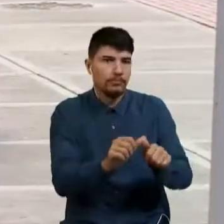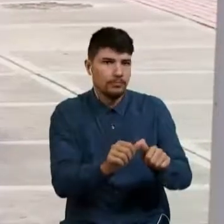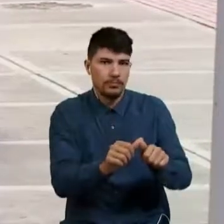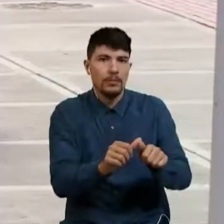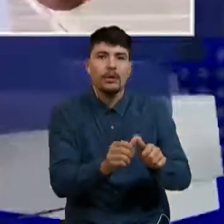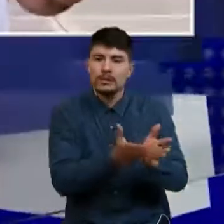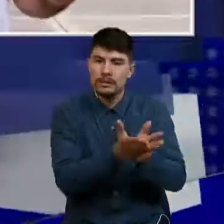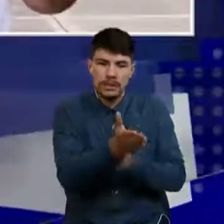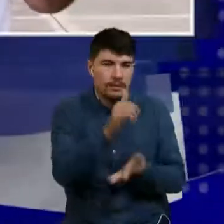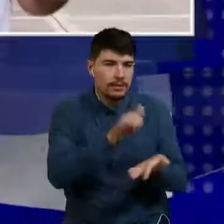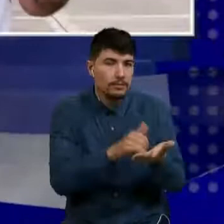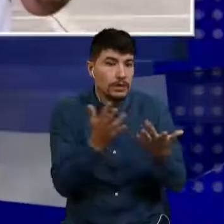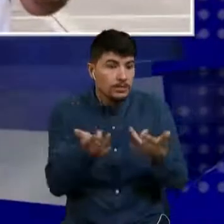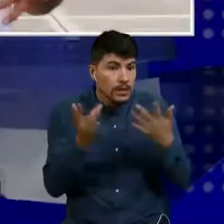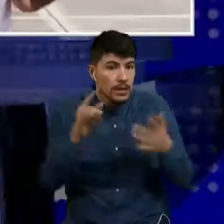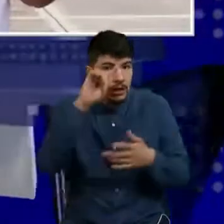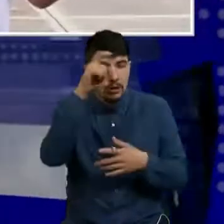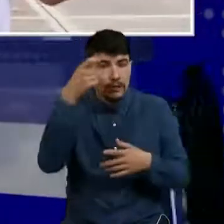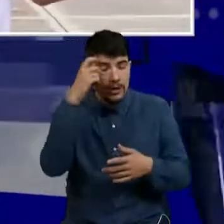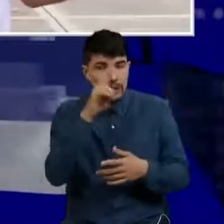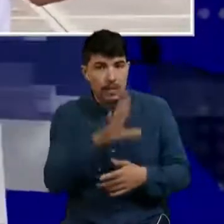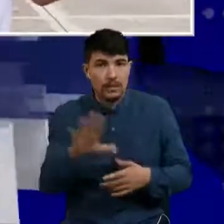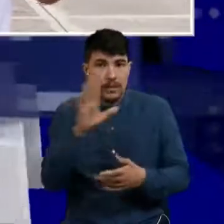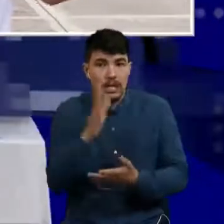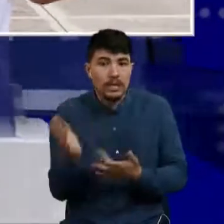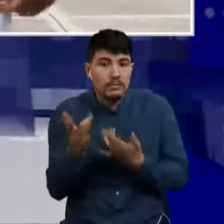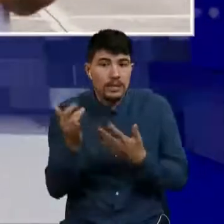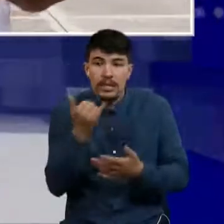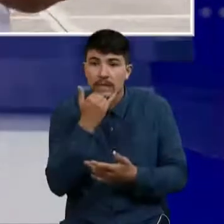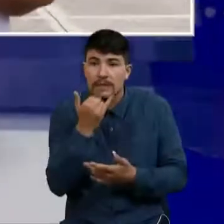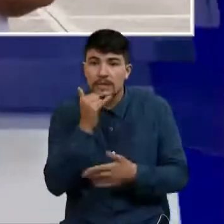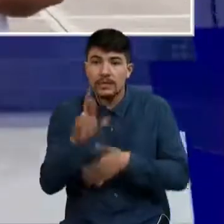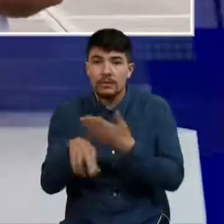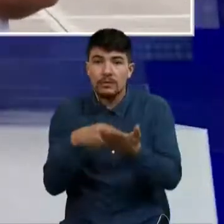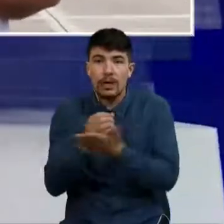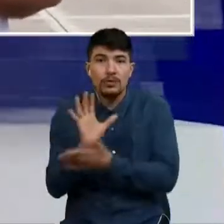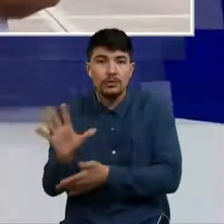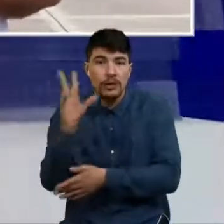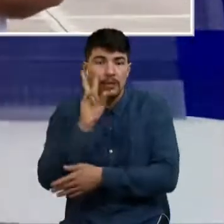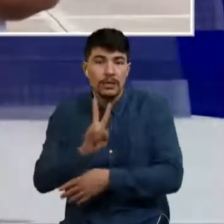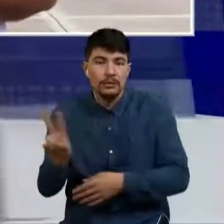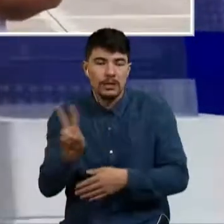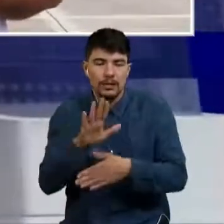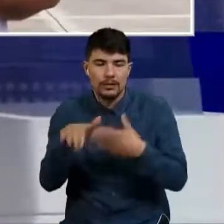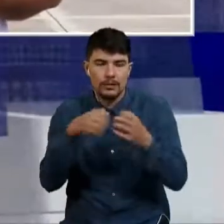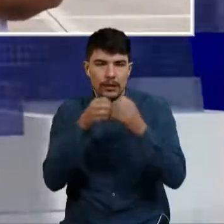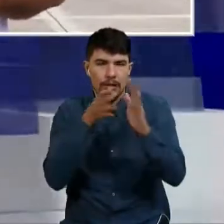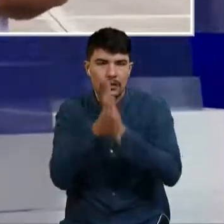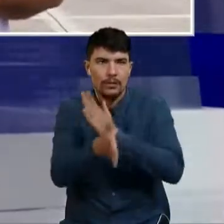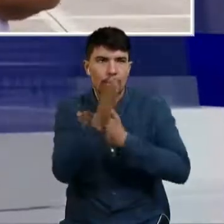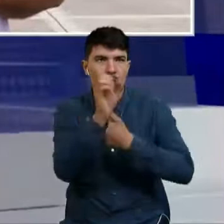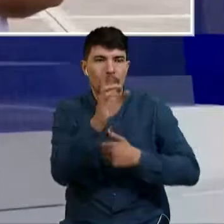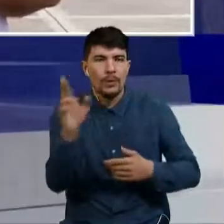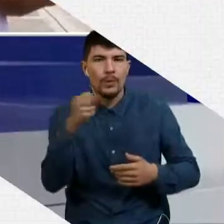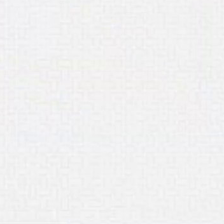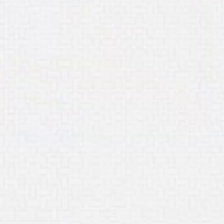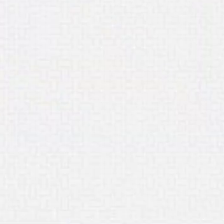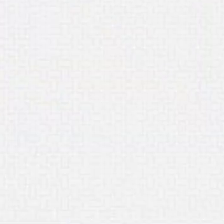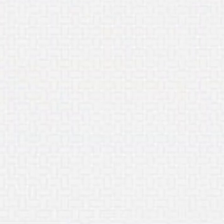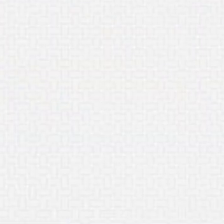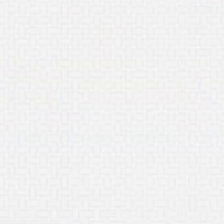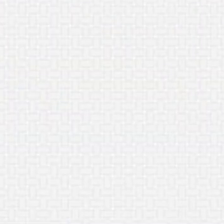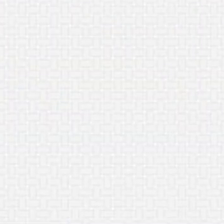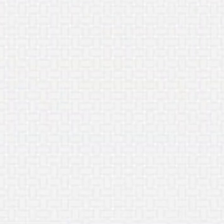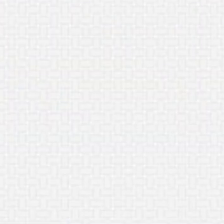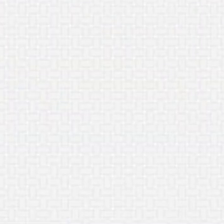gobierno nacional esté preparado a generar el vecino país compañeros hasta aquí toda la información sigan ustedes con más oriente noticias cuando